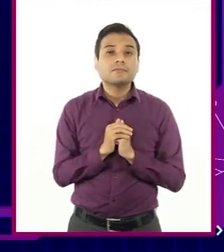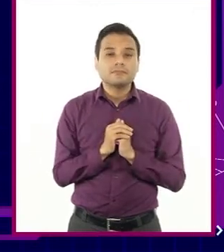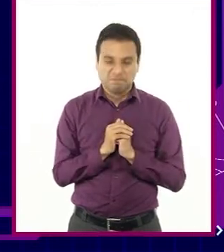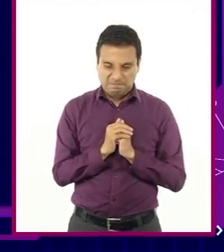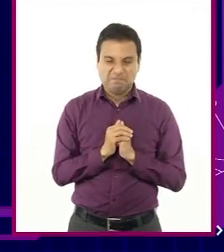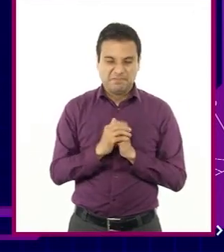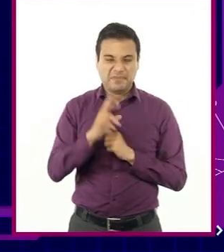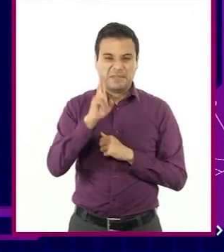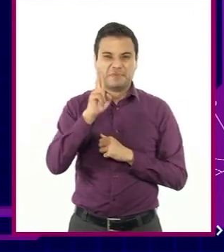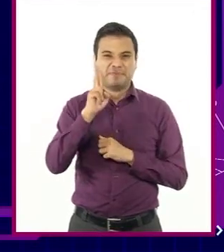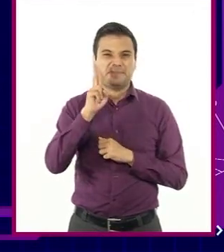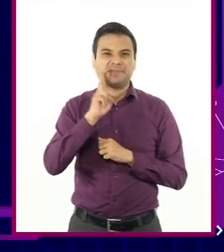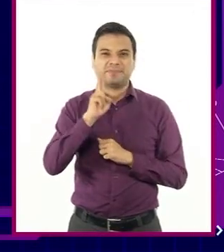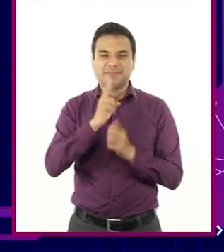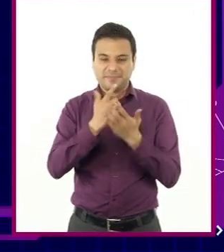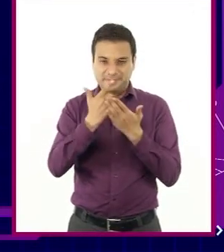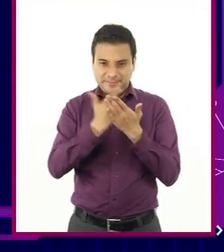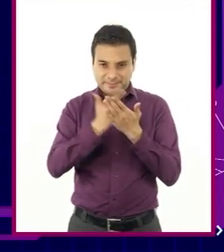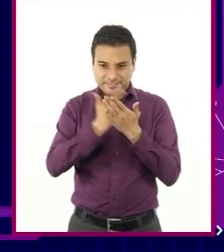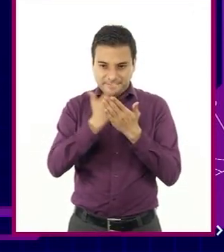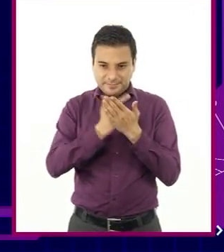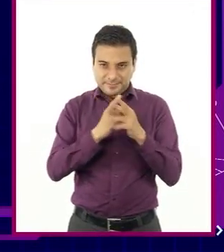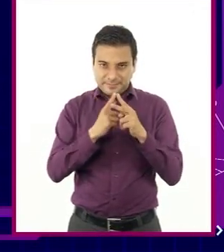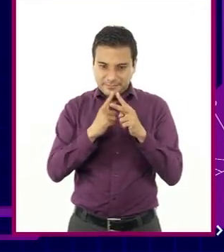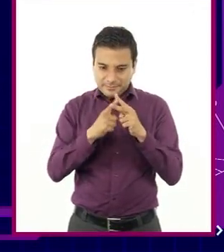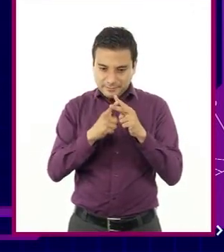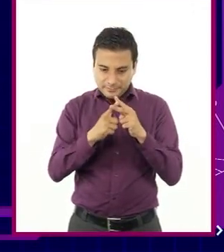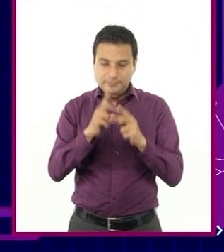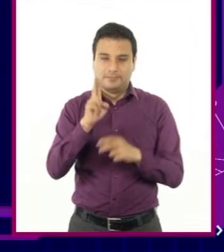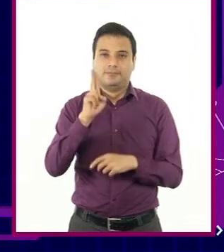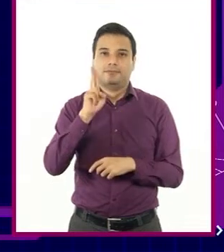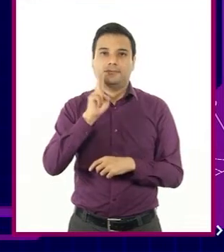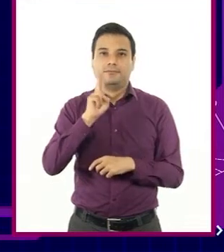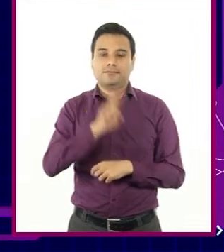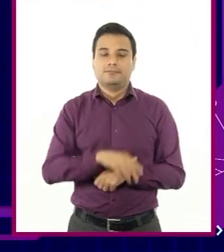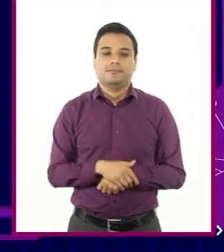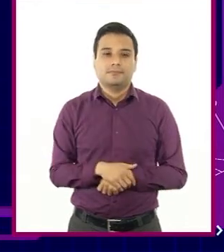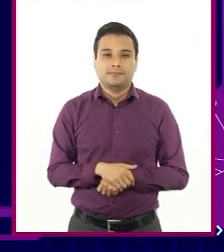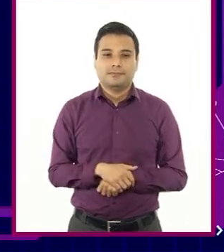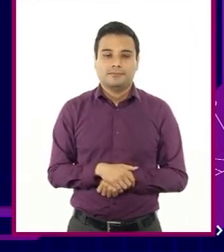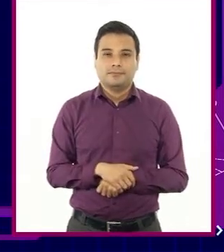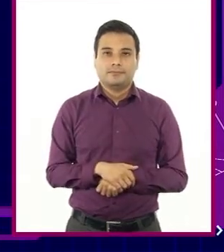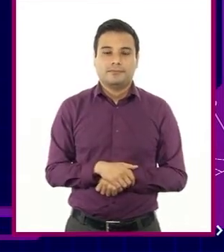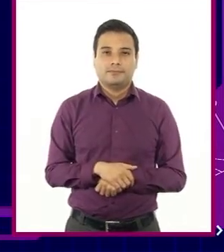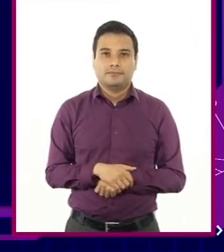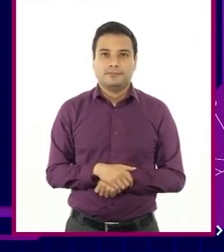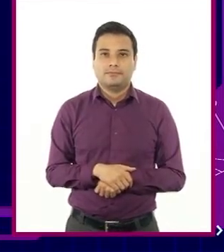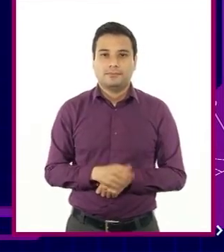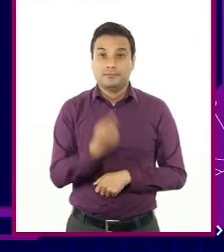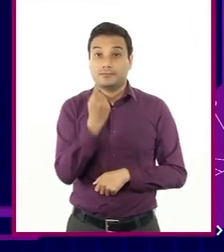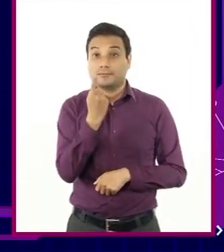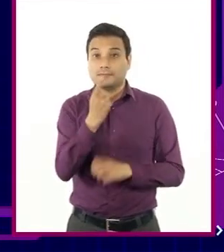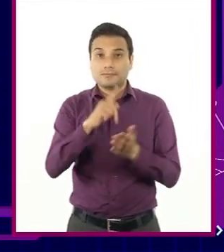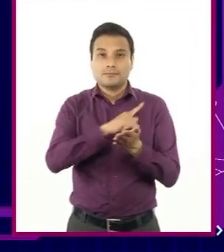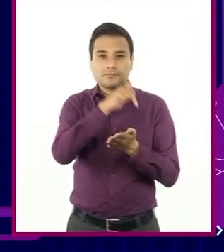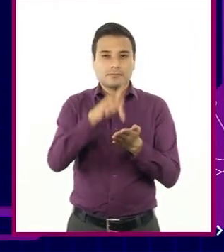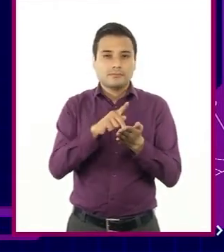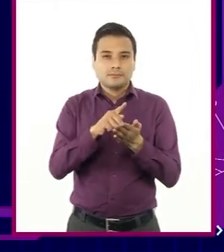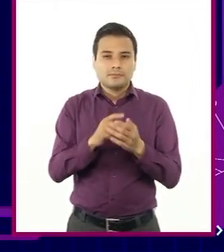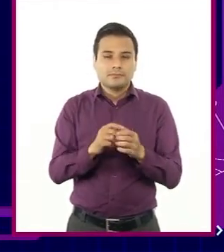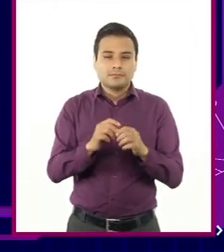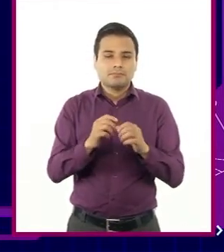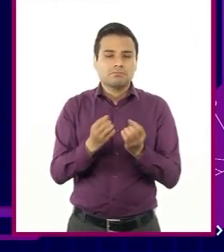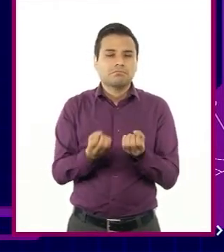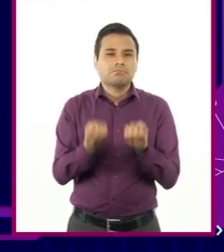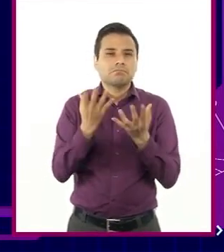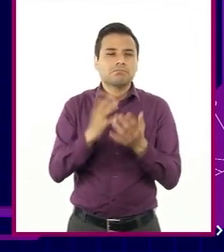otras unidades del sistema inglés están relacionadas con el metro, a partir de que 1 kilómetro es equivalente a 1000